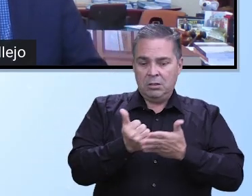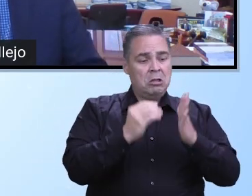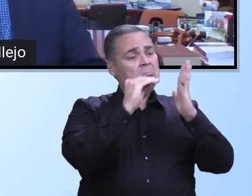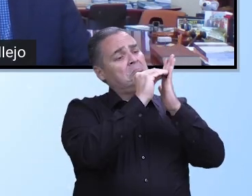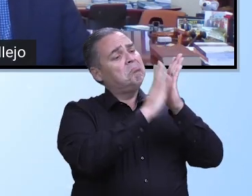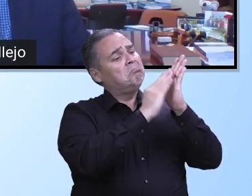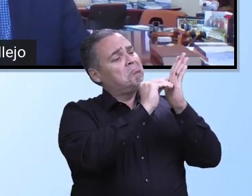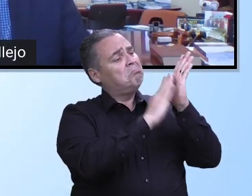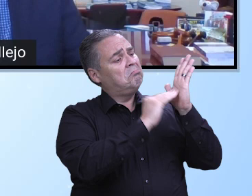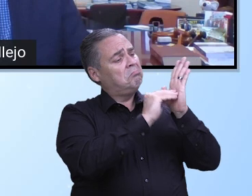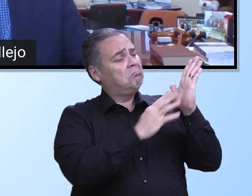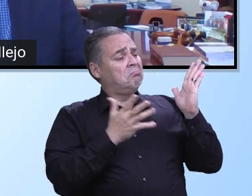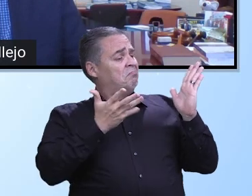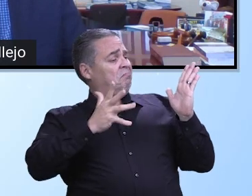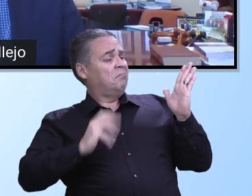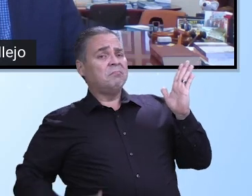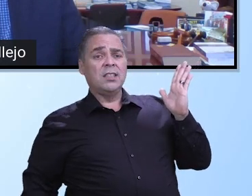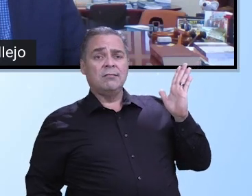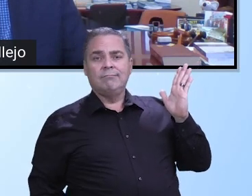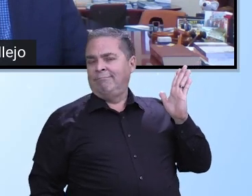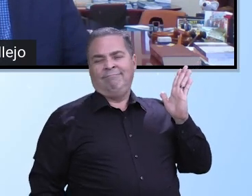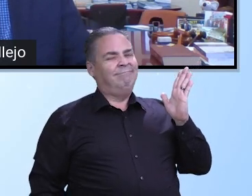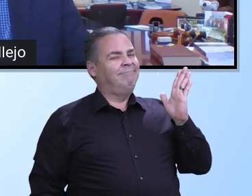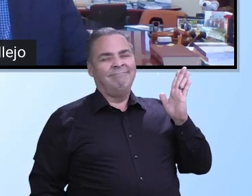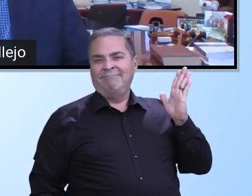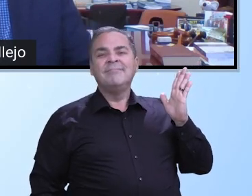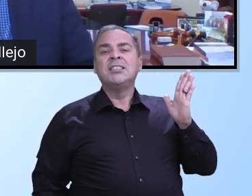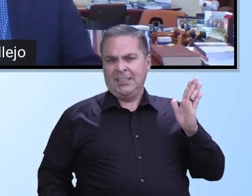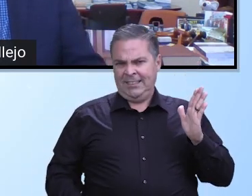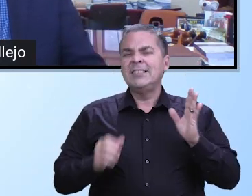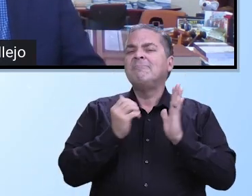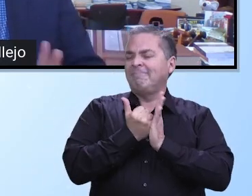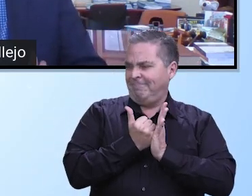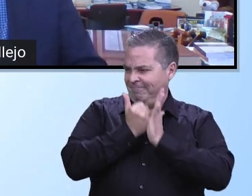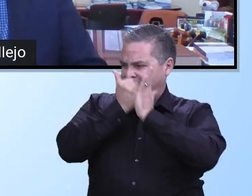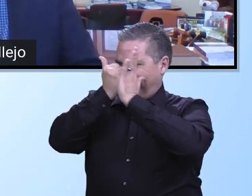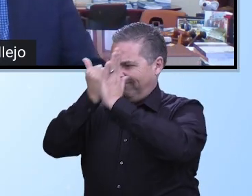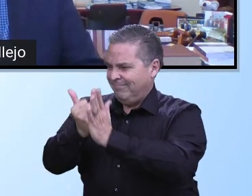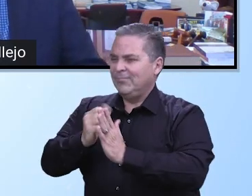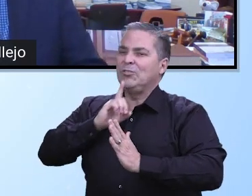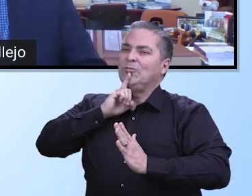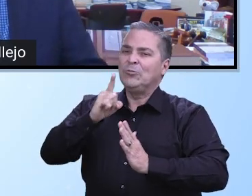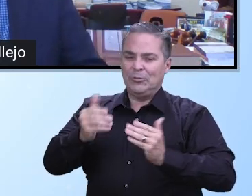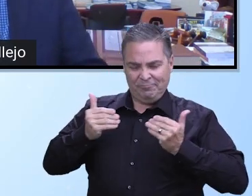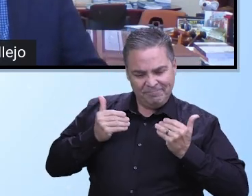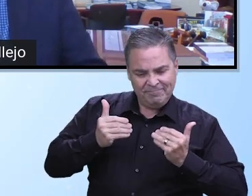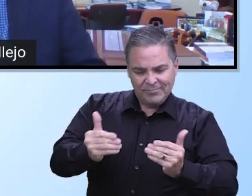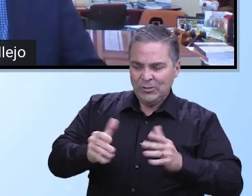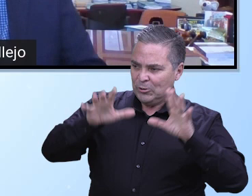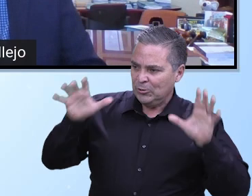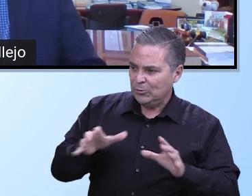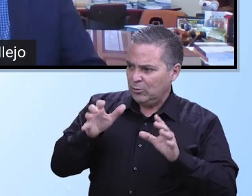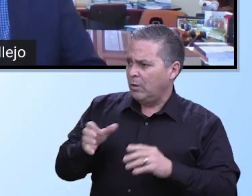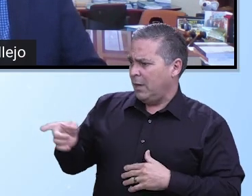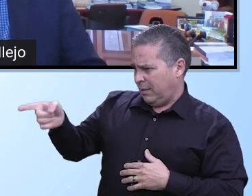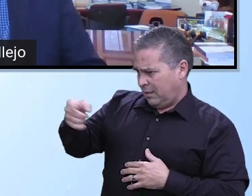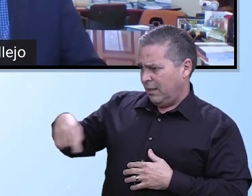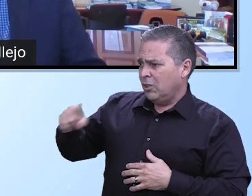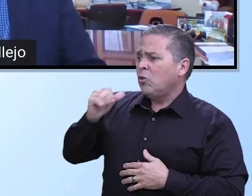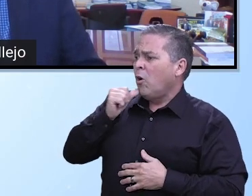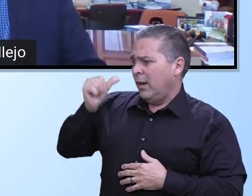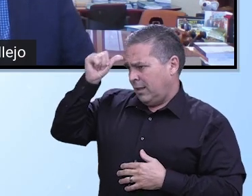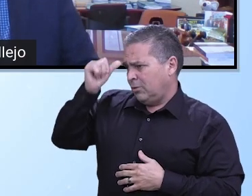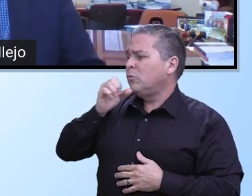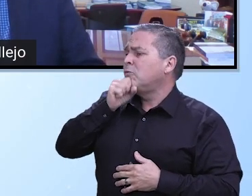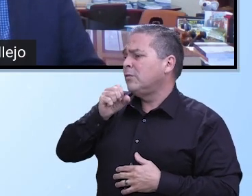las leyes que nos da todas las herramientas para poder conseguir esa meta de integrar las personas de edad avanzada, adultos mayores a la sociedad, que es la política